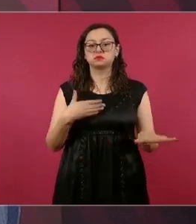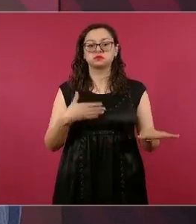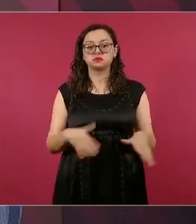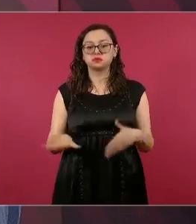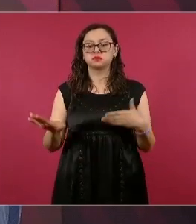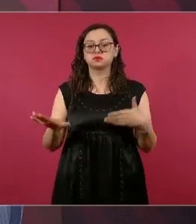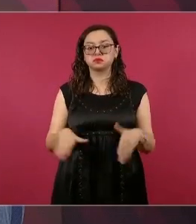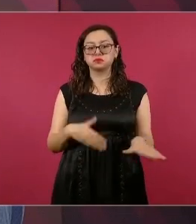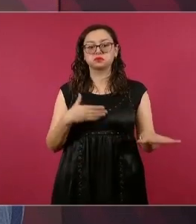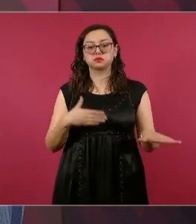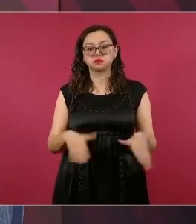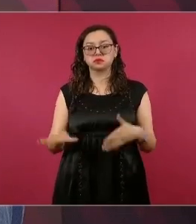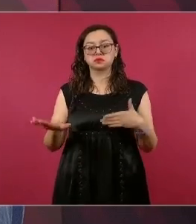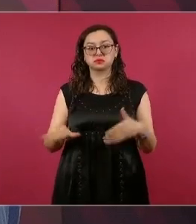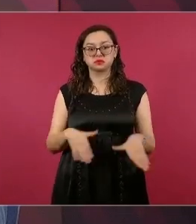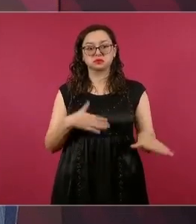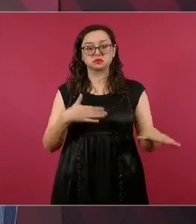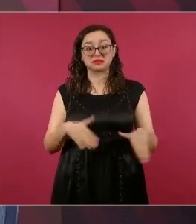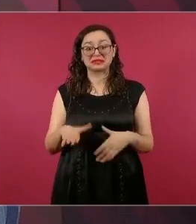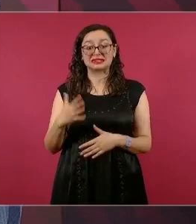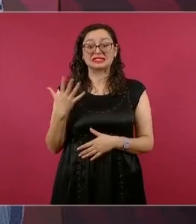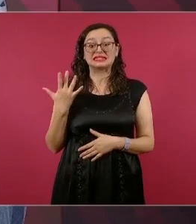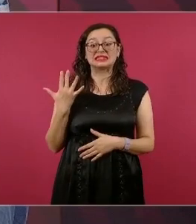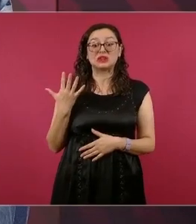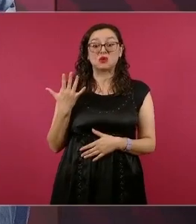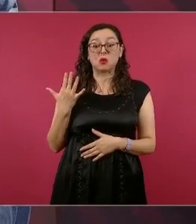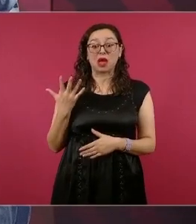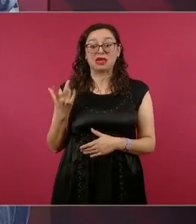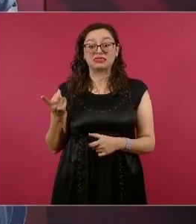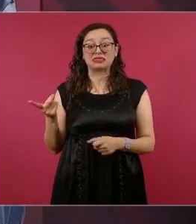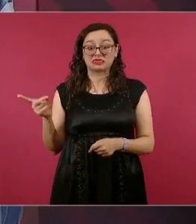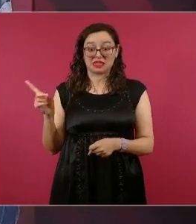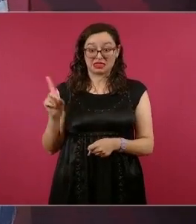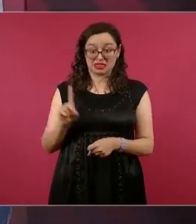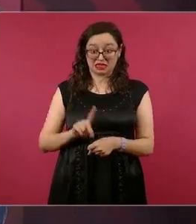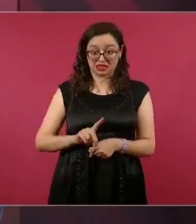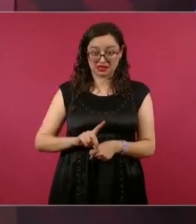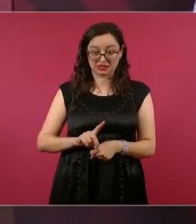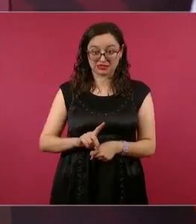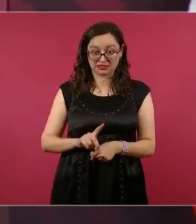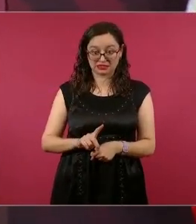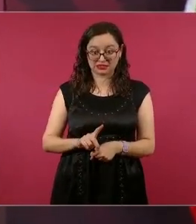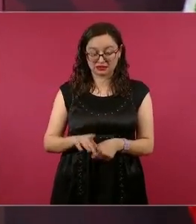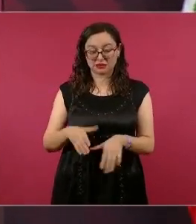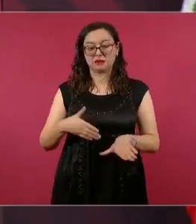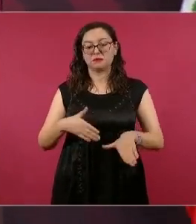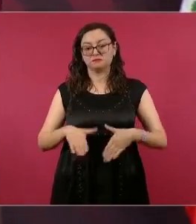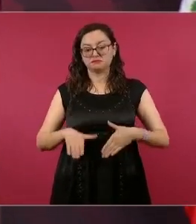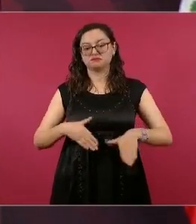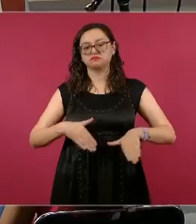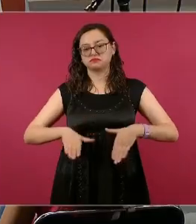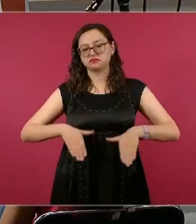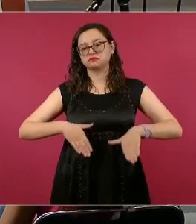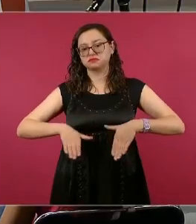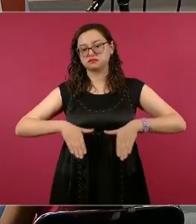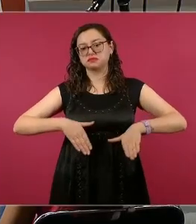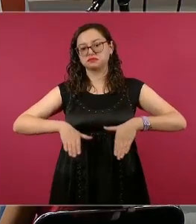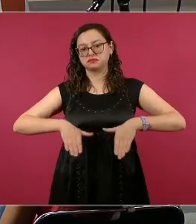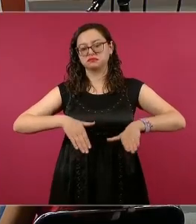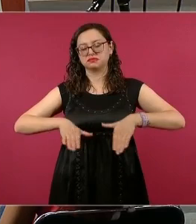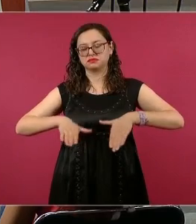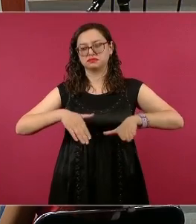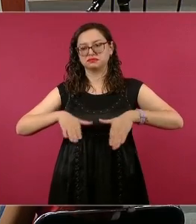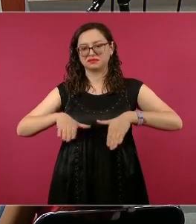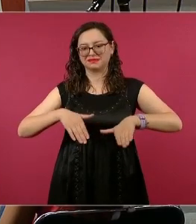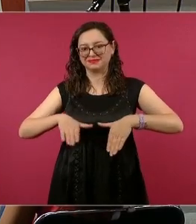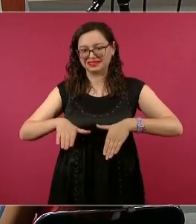nos llevara todo ese tiempo, sino porque íbamos a llegar antes y coincidía